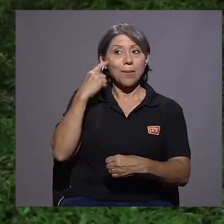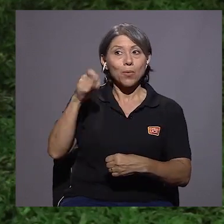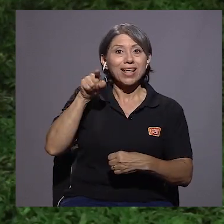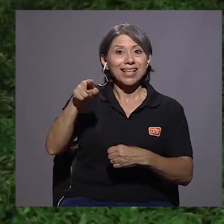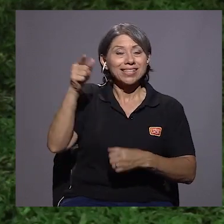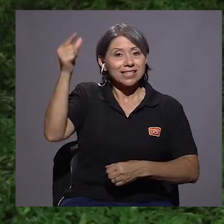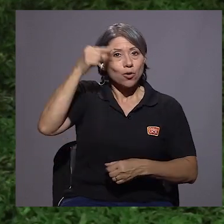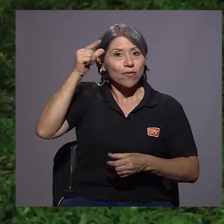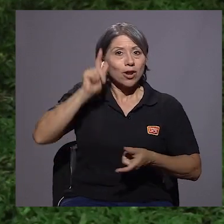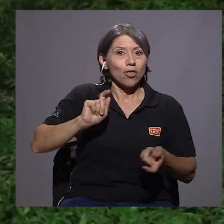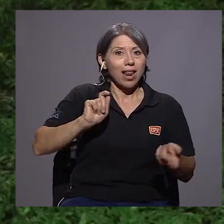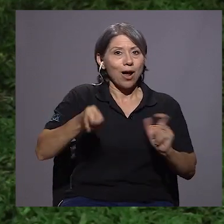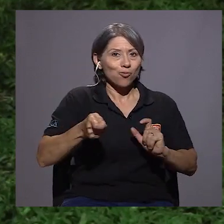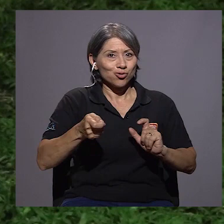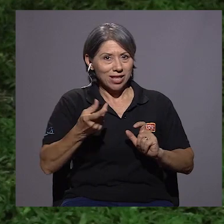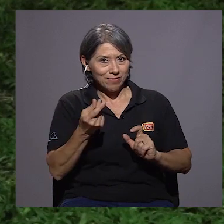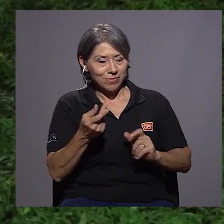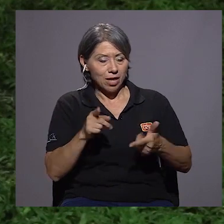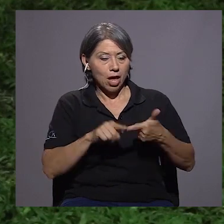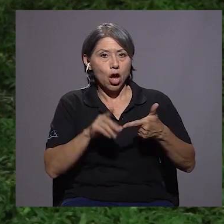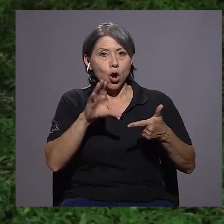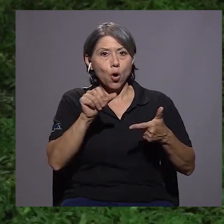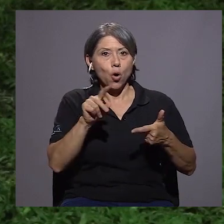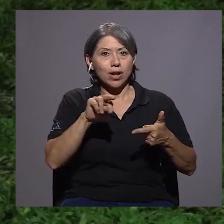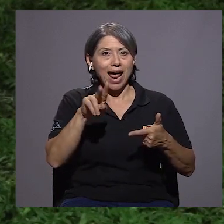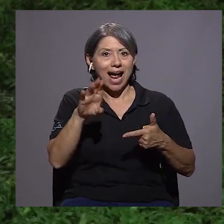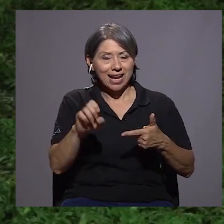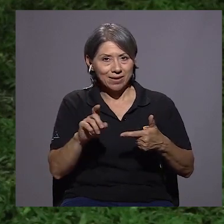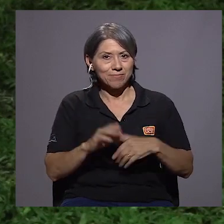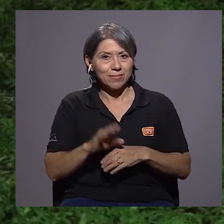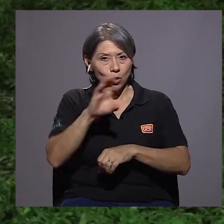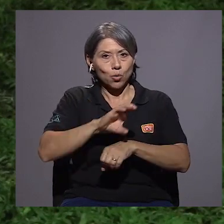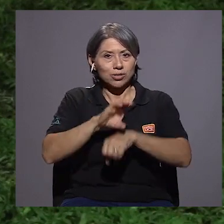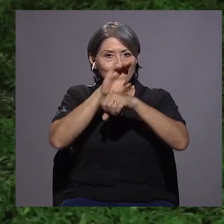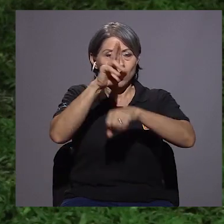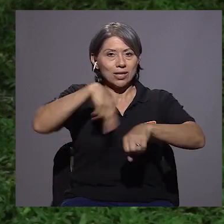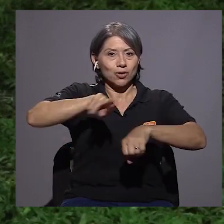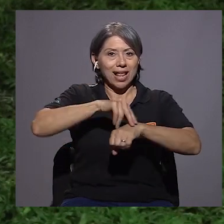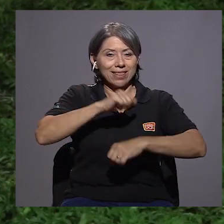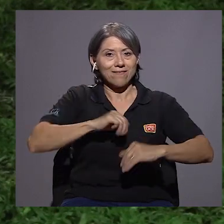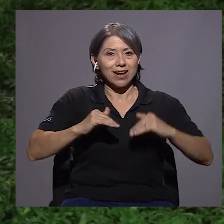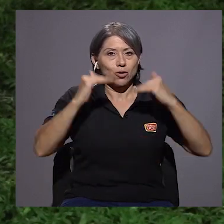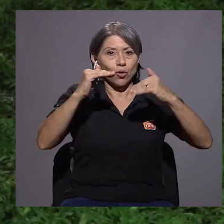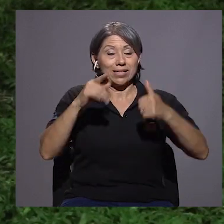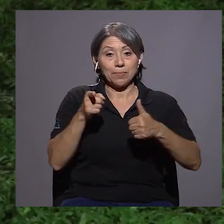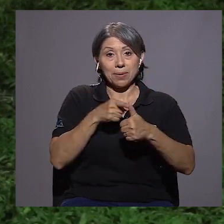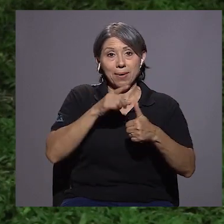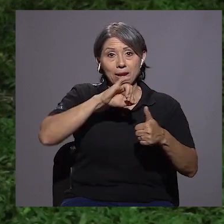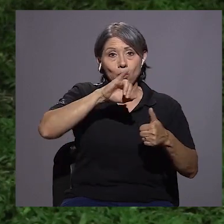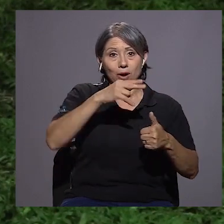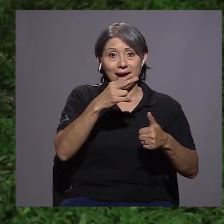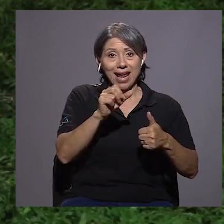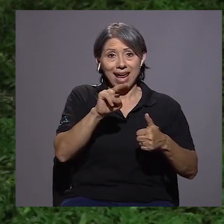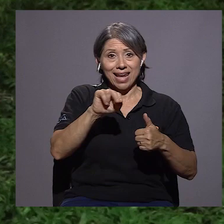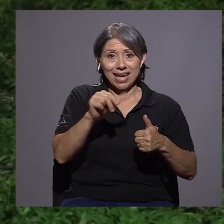es el gobierno del ajuste, CONARE, que son el Consejo Nacional de Rectores, en el cual está primero Henning